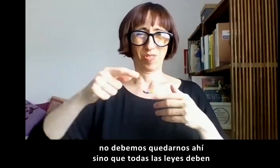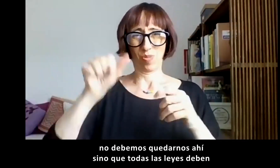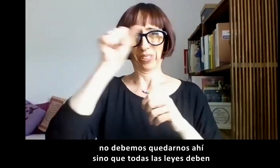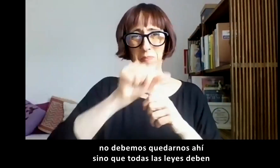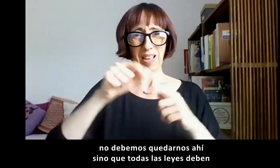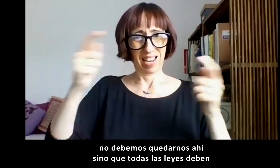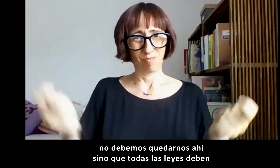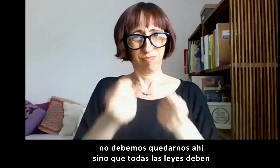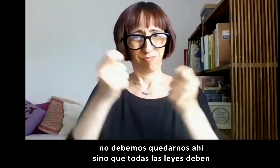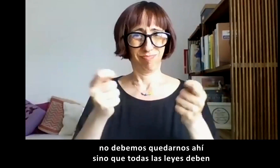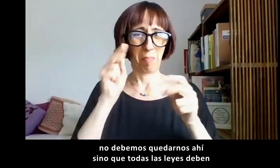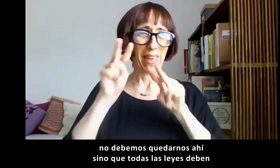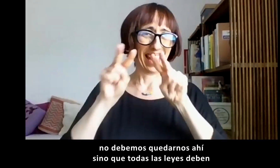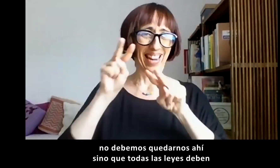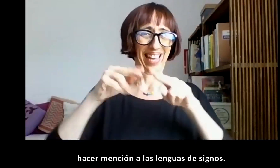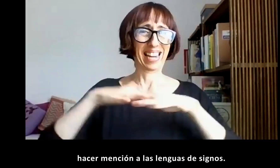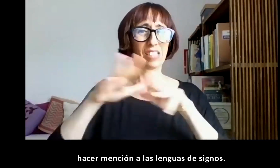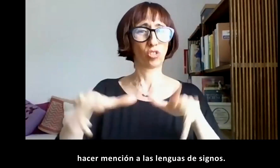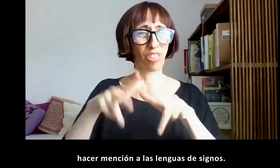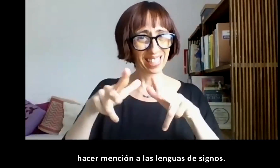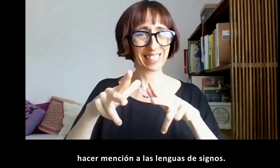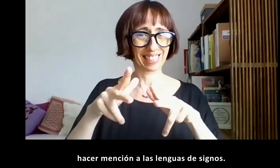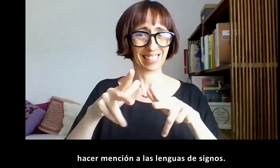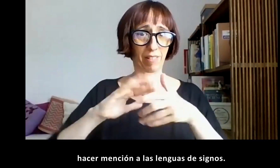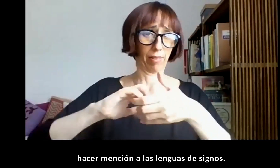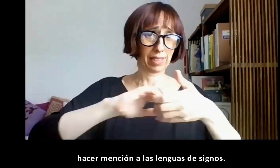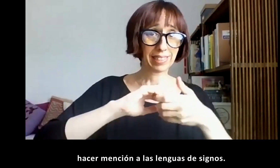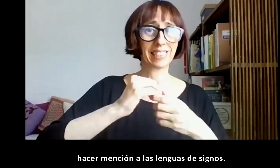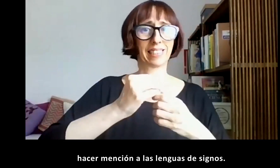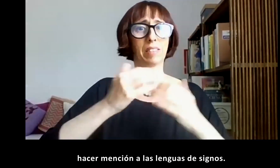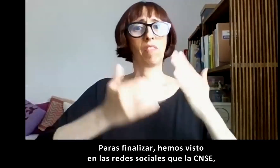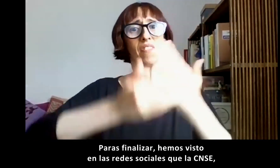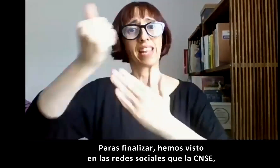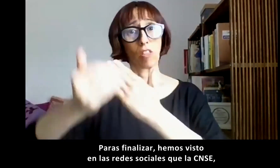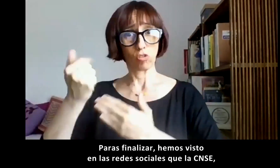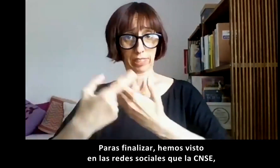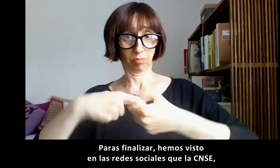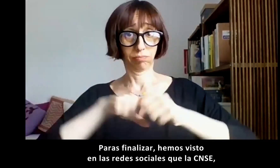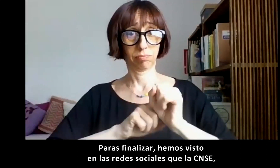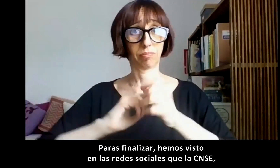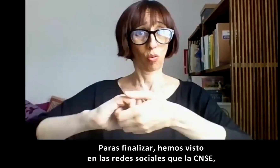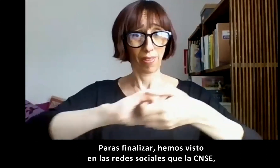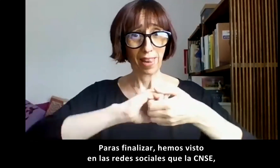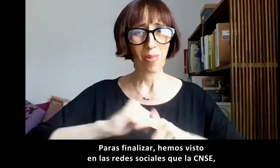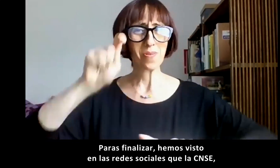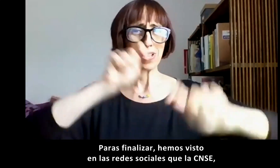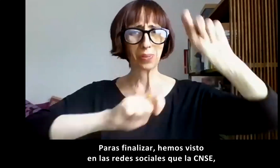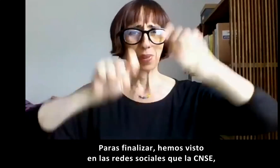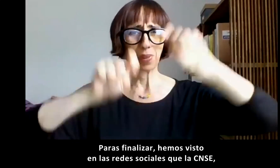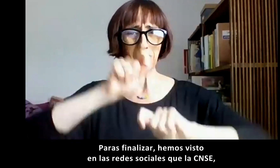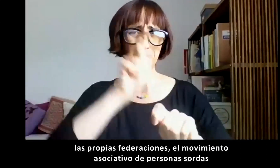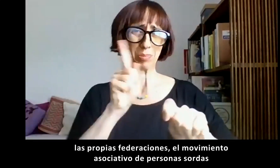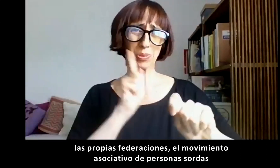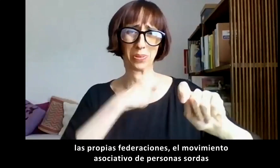sino que todas las leyes deben de hacer menciones a las lenguas de signos. Y ya para finalizar, hemos visto en las redes sociales que la CNSE,